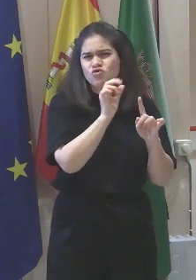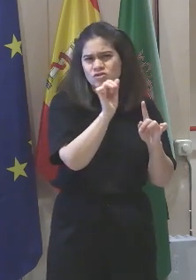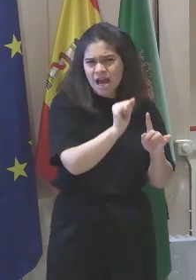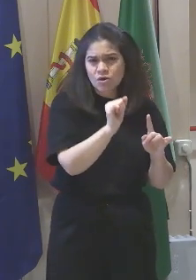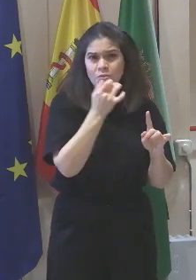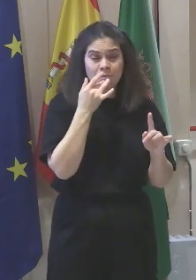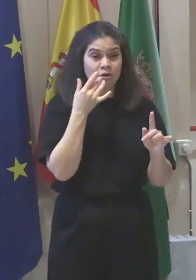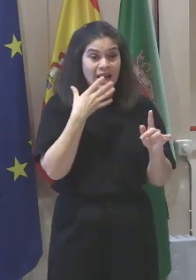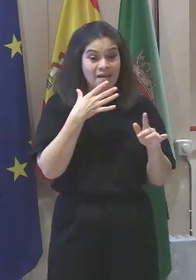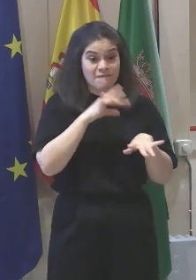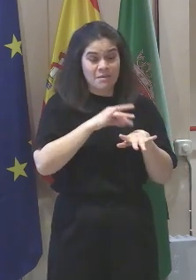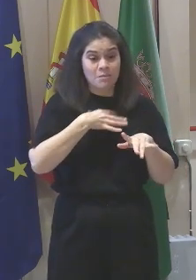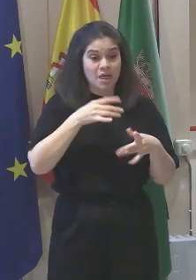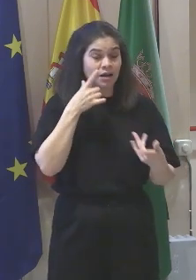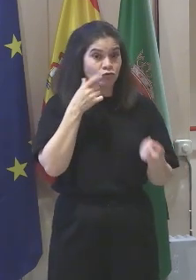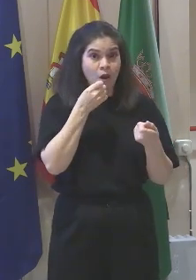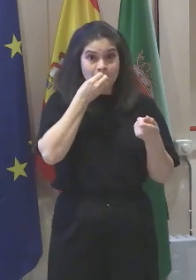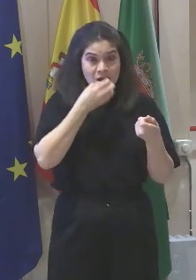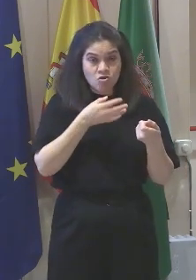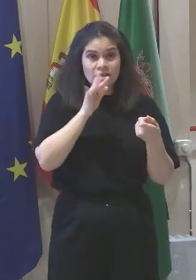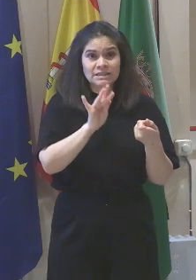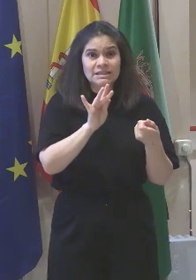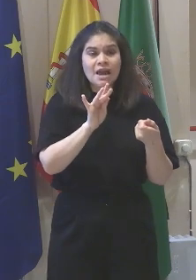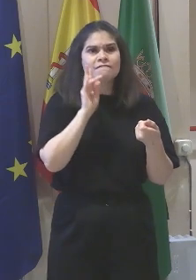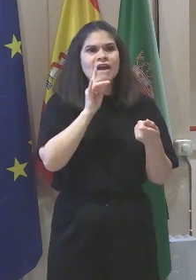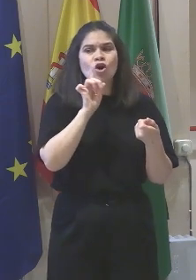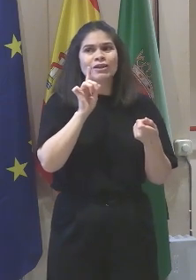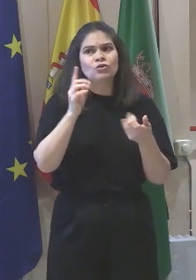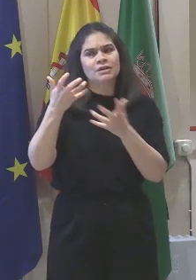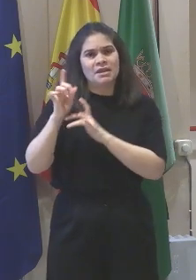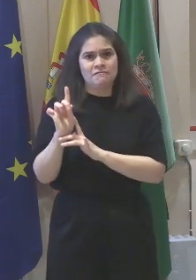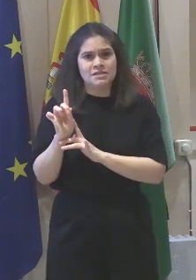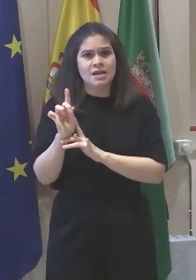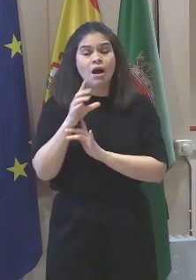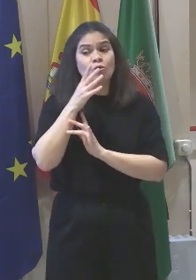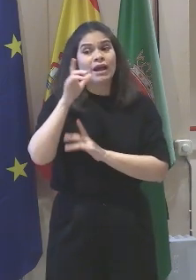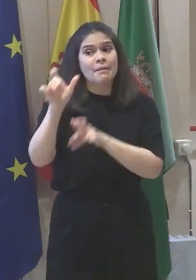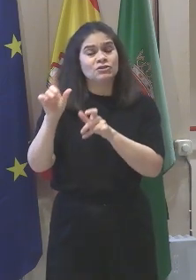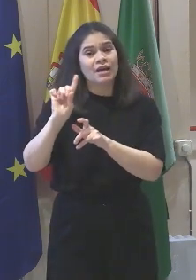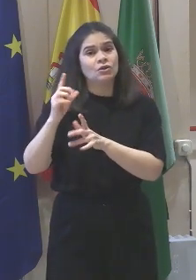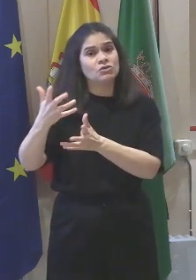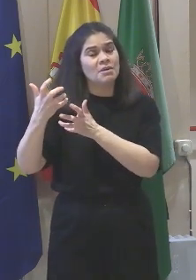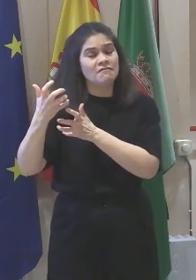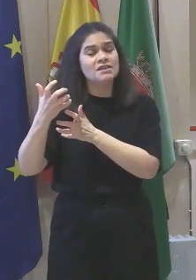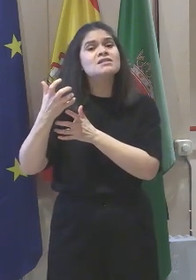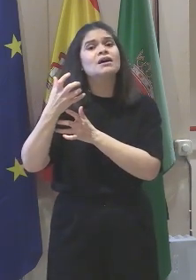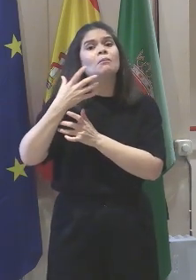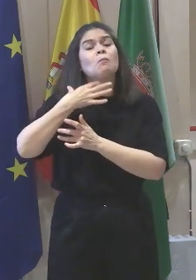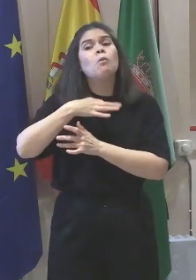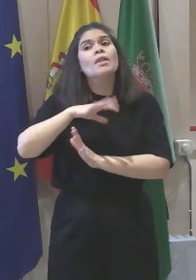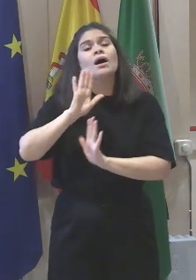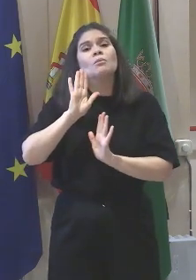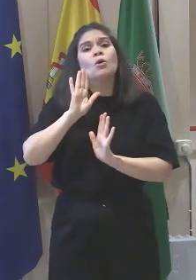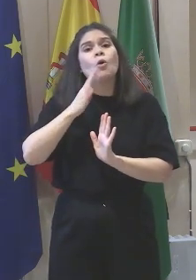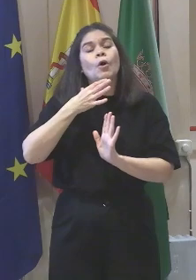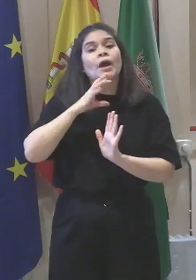fácil manejar la enfermedad, versus los que no se van a beneficiar, porque los que no se van a beneficiar probablemente puedan entrar